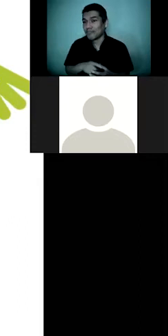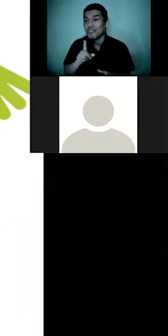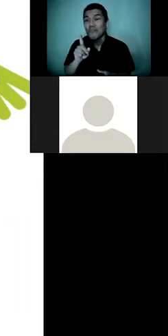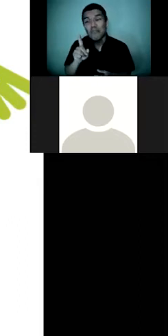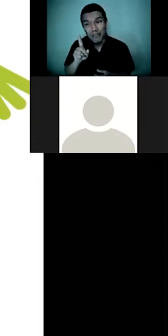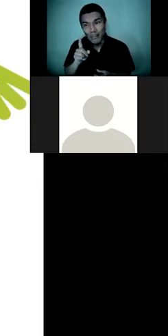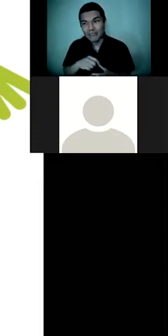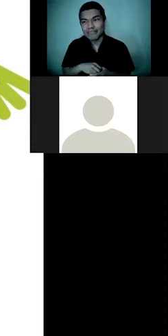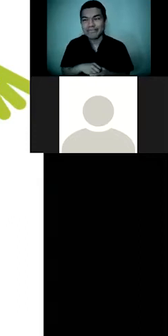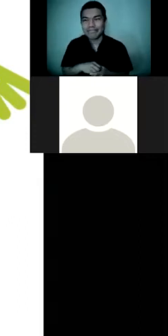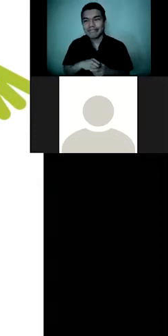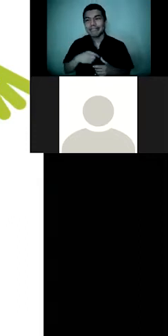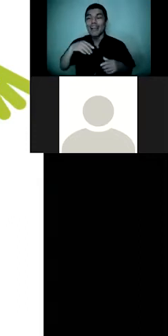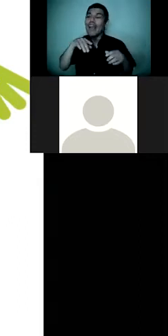sufrimiento.